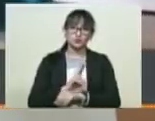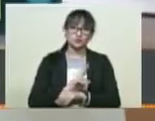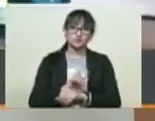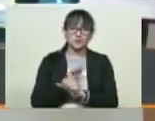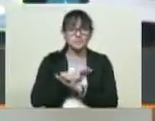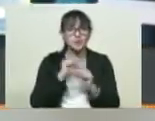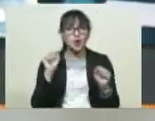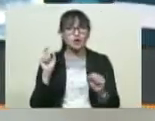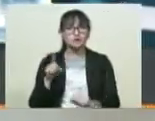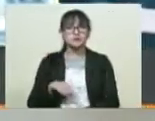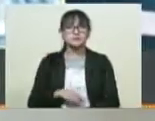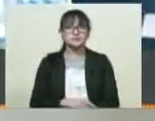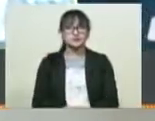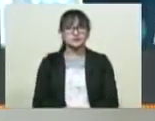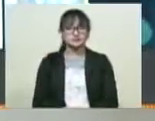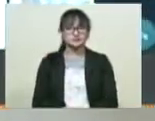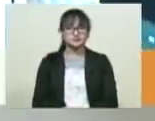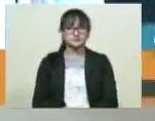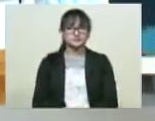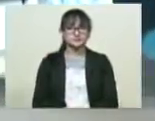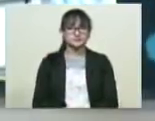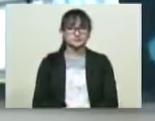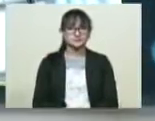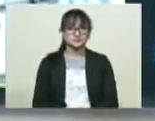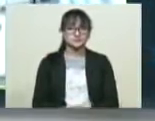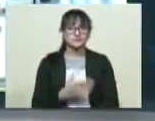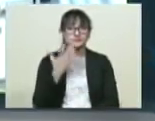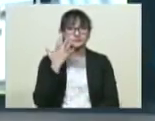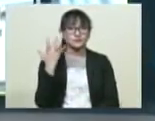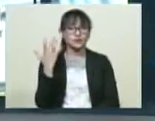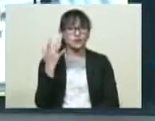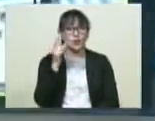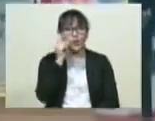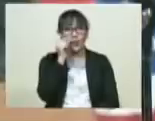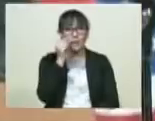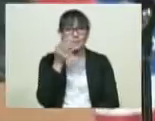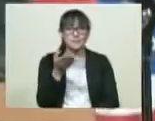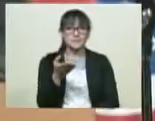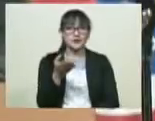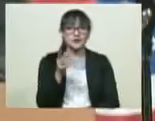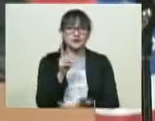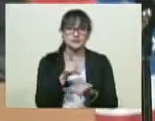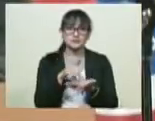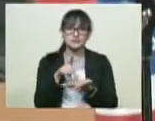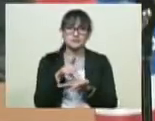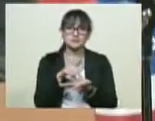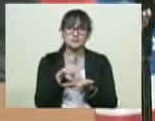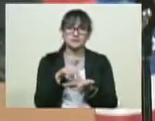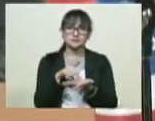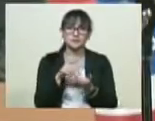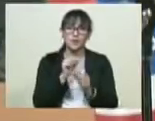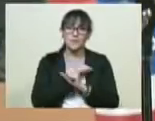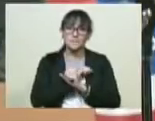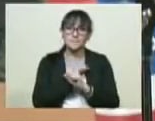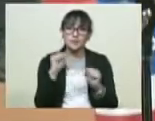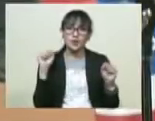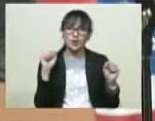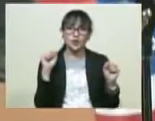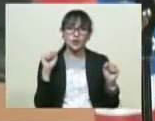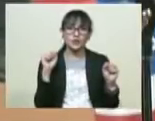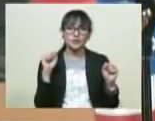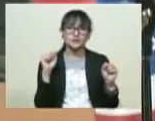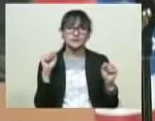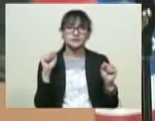explosivos. También se pudo determinar de que este ciudadano participó en los explosivos que